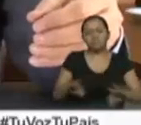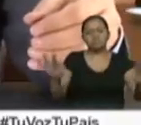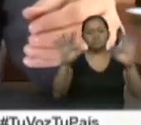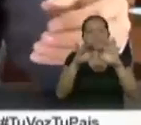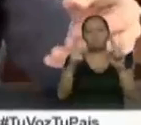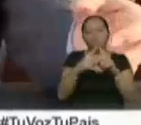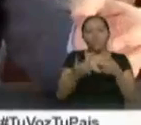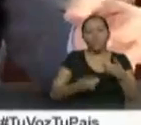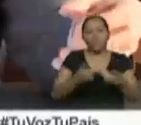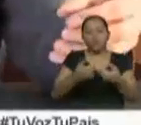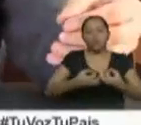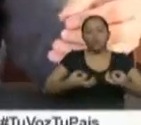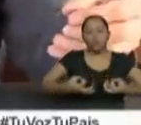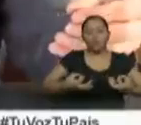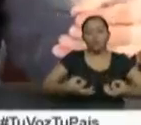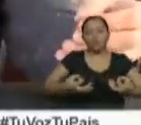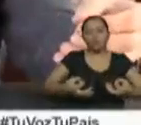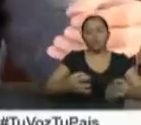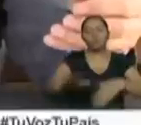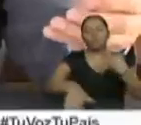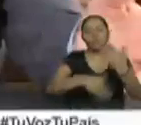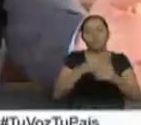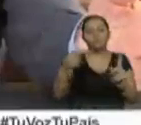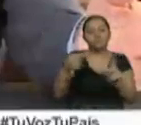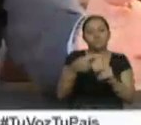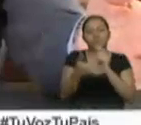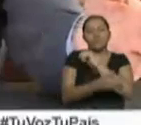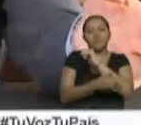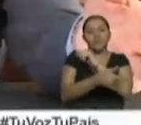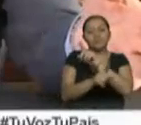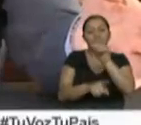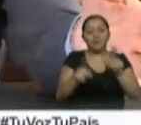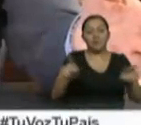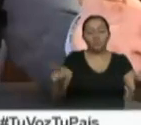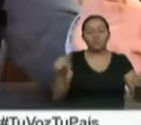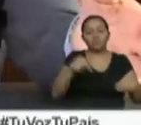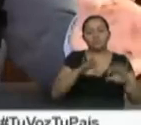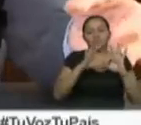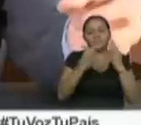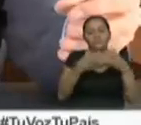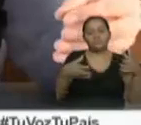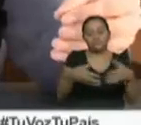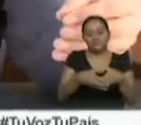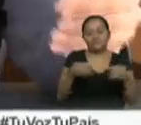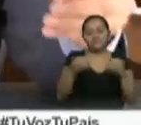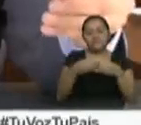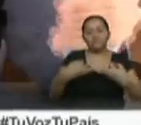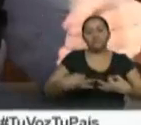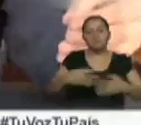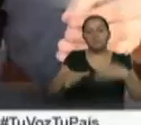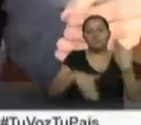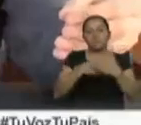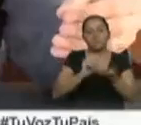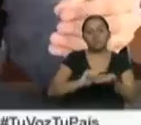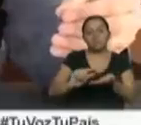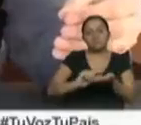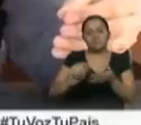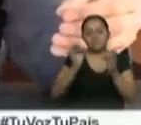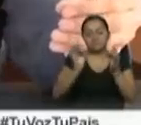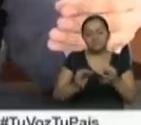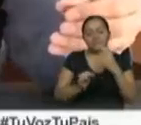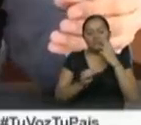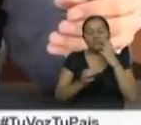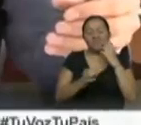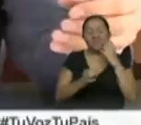que es el cumplimiento que tienen que tener los países que son parte de esta organización en el cumplimiento de las cuotas, que